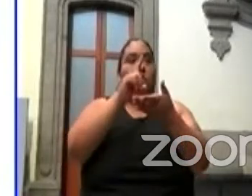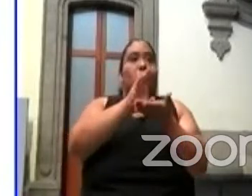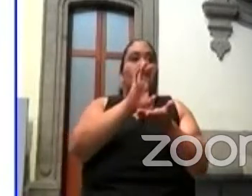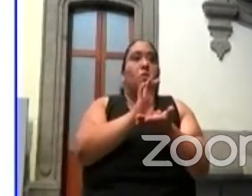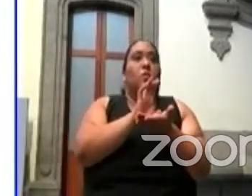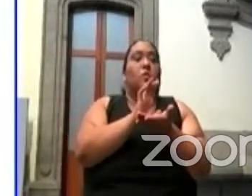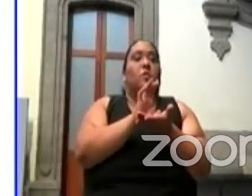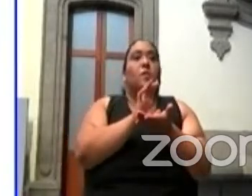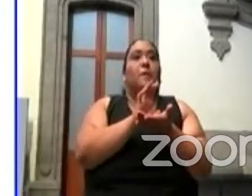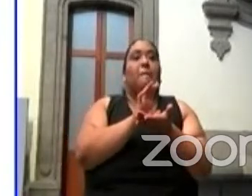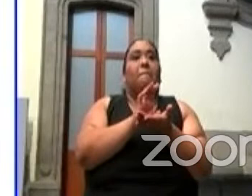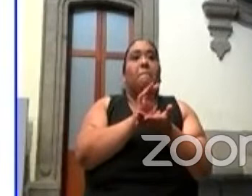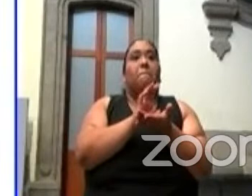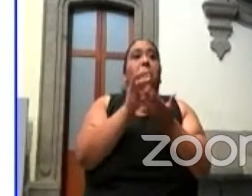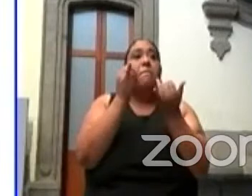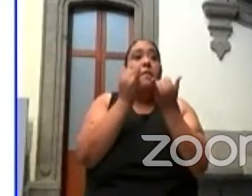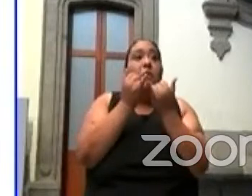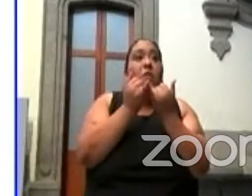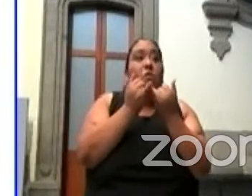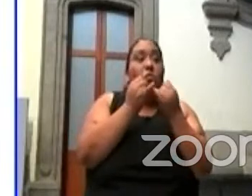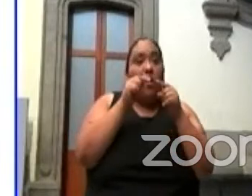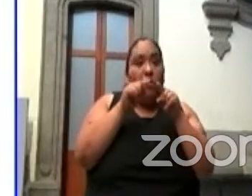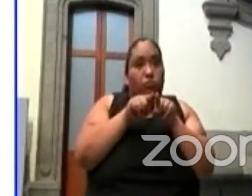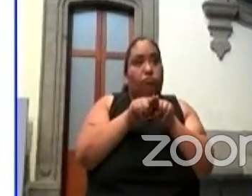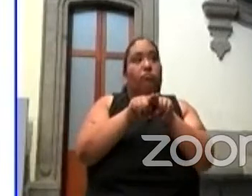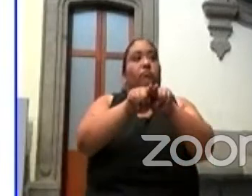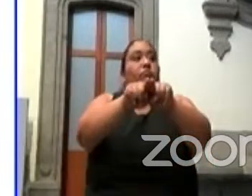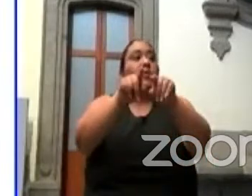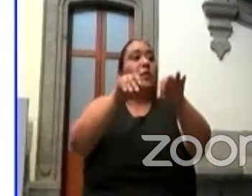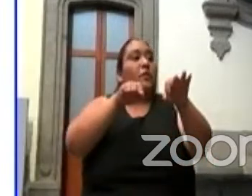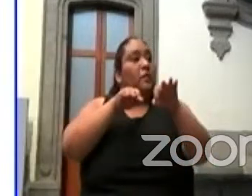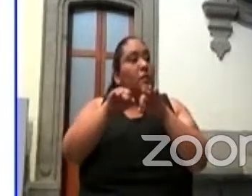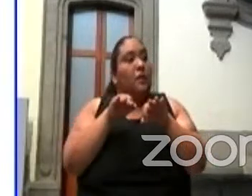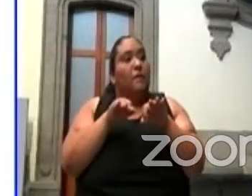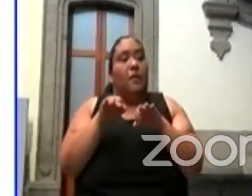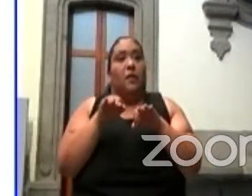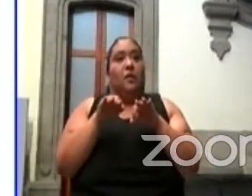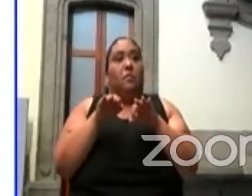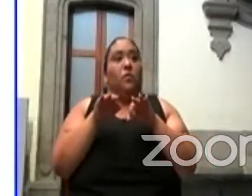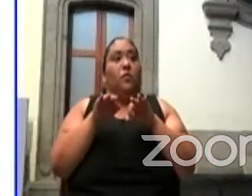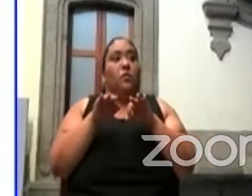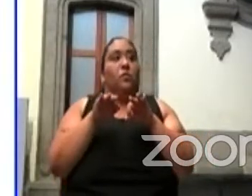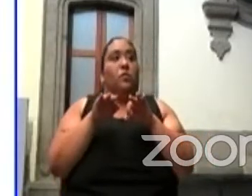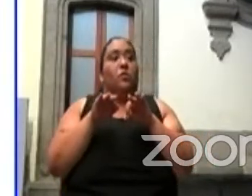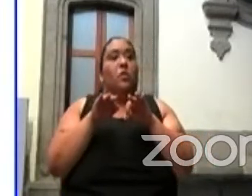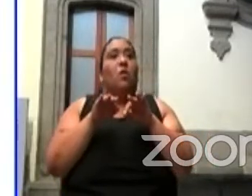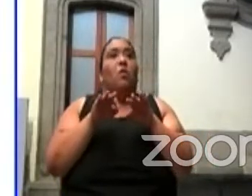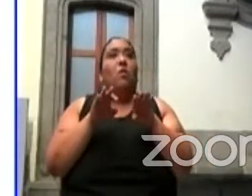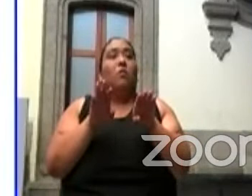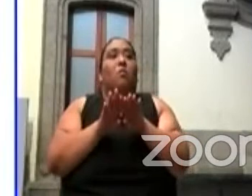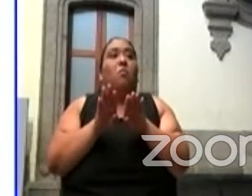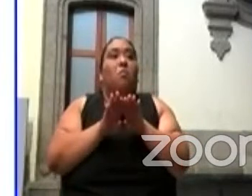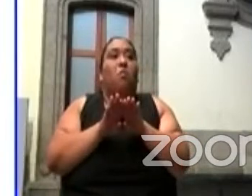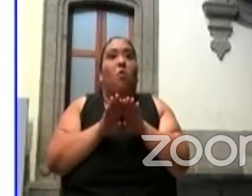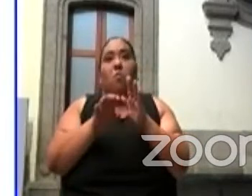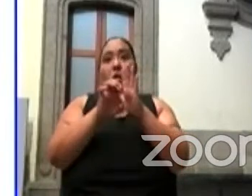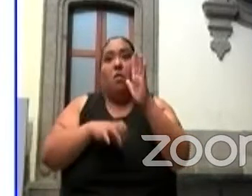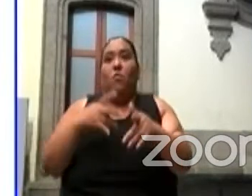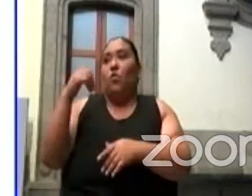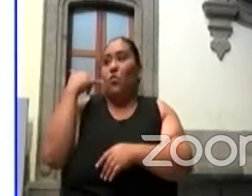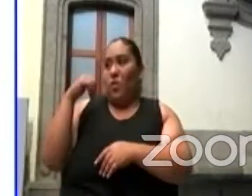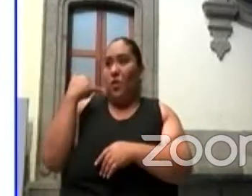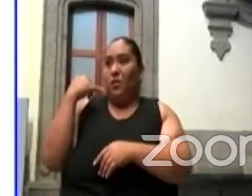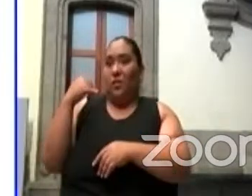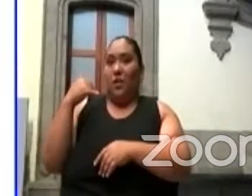eso, también empezamos a trabajar de una manera similar como Yucatán.